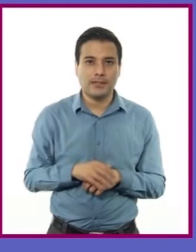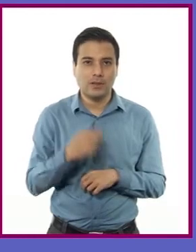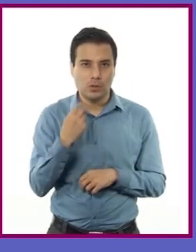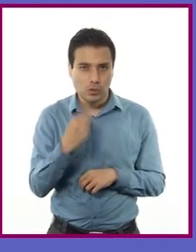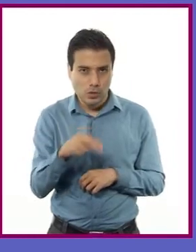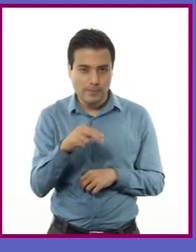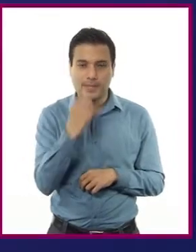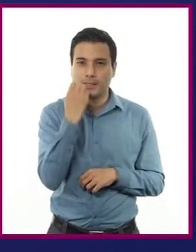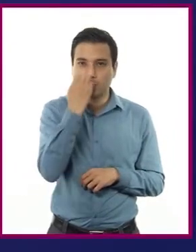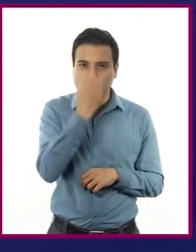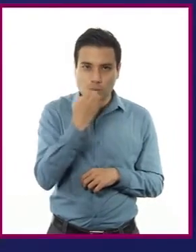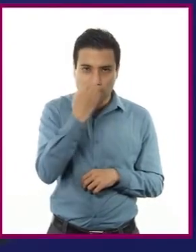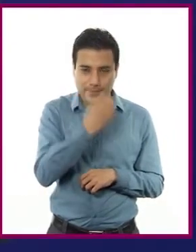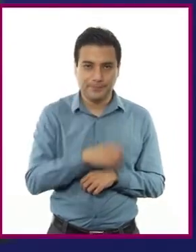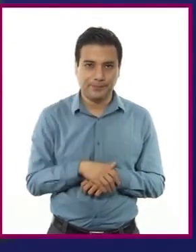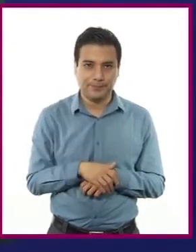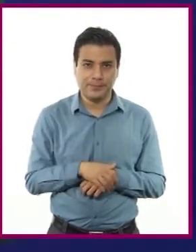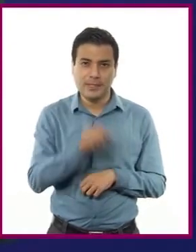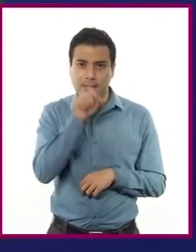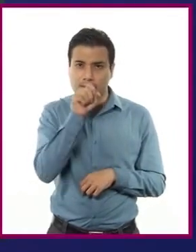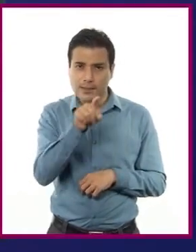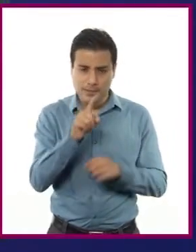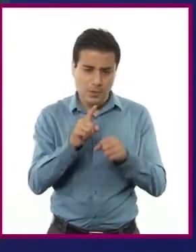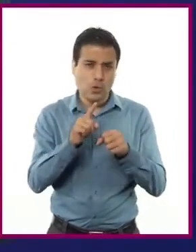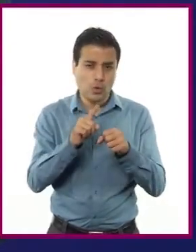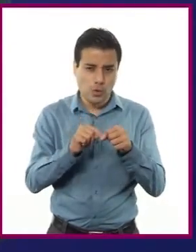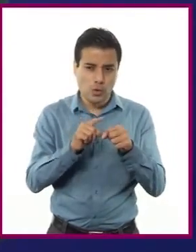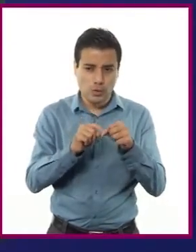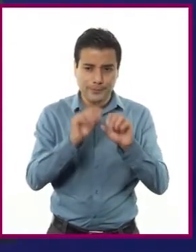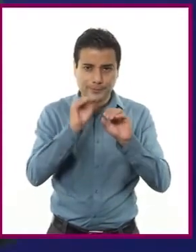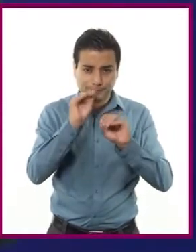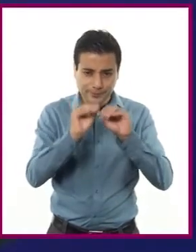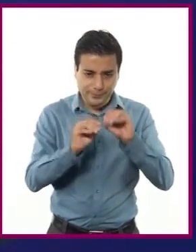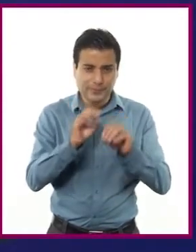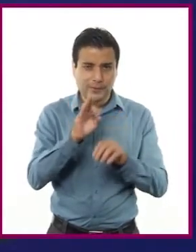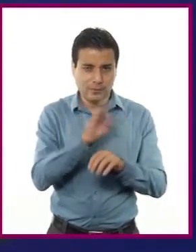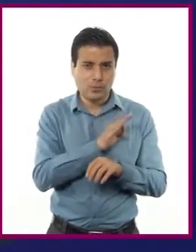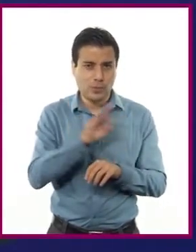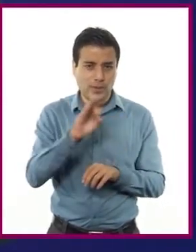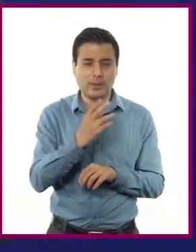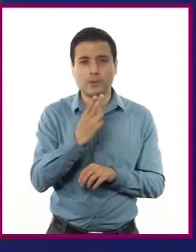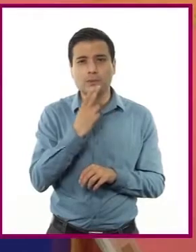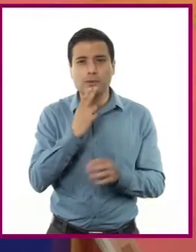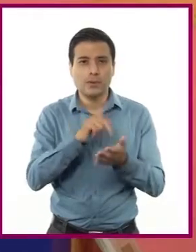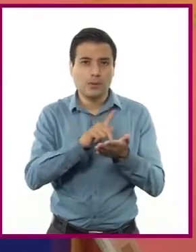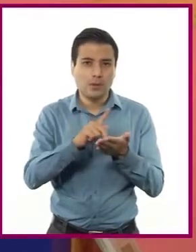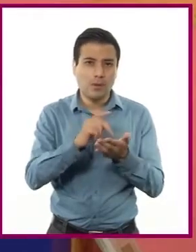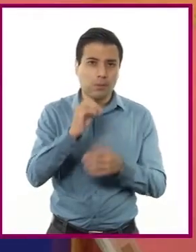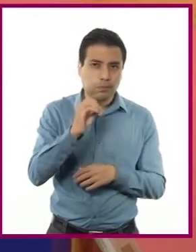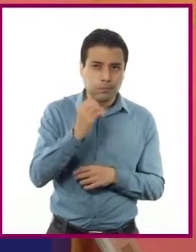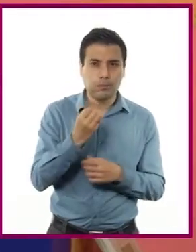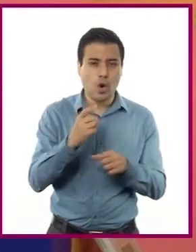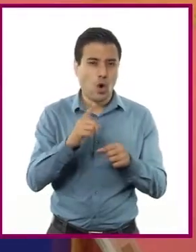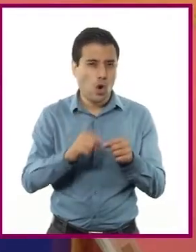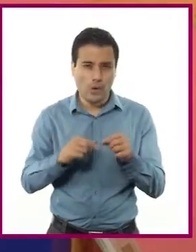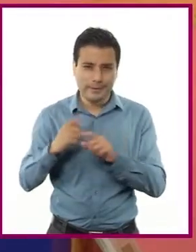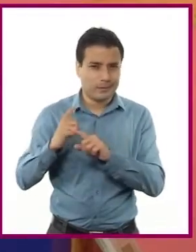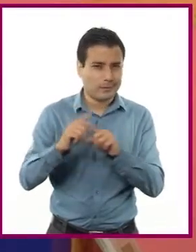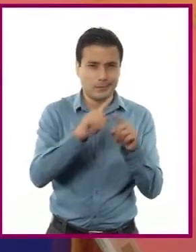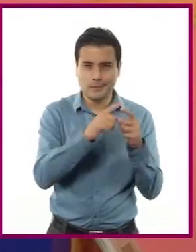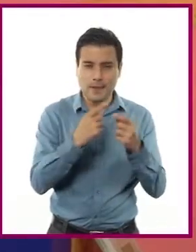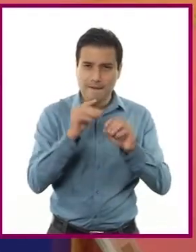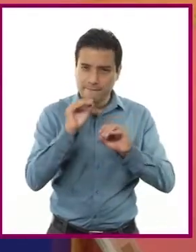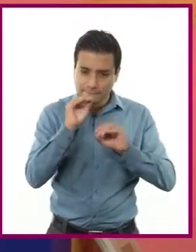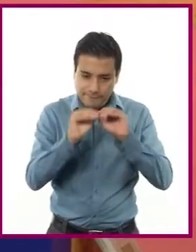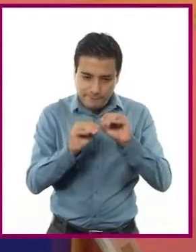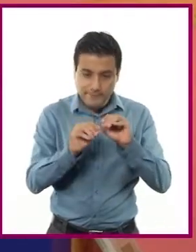escuela. Pueden agregarle color utilizando sus plumones o colores de madera, además de